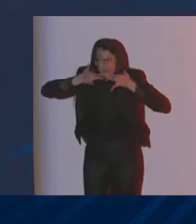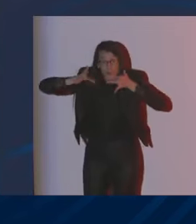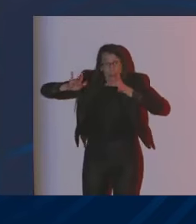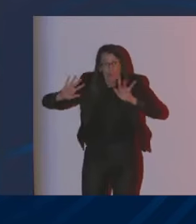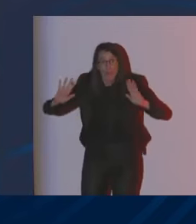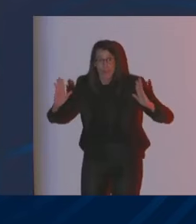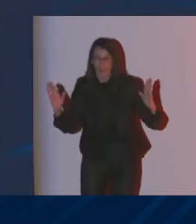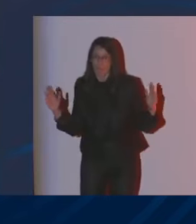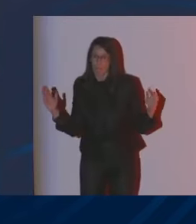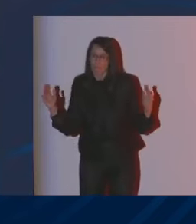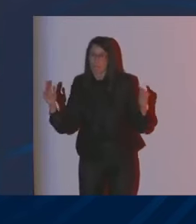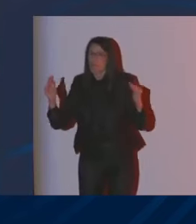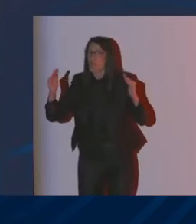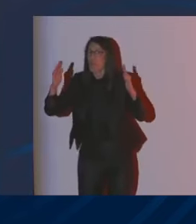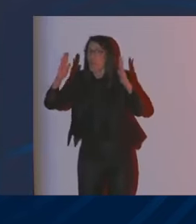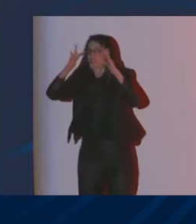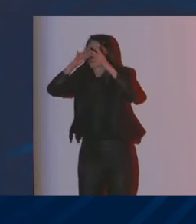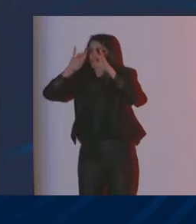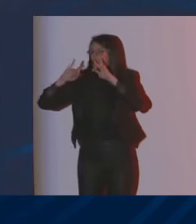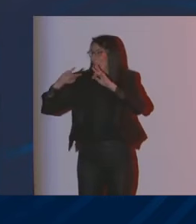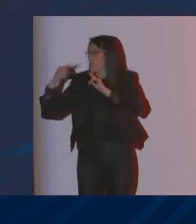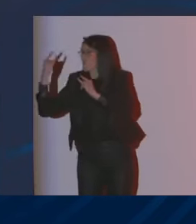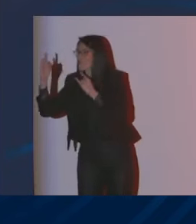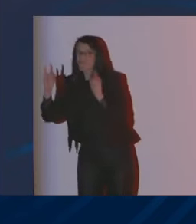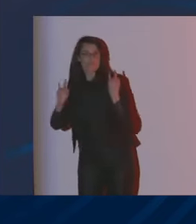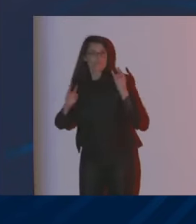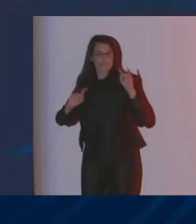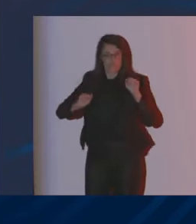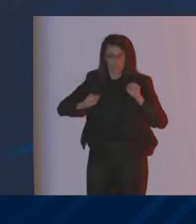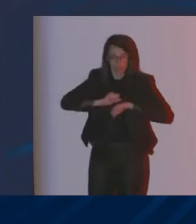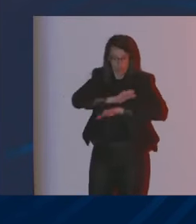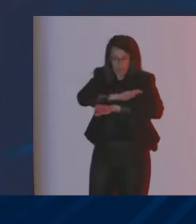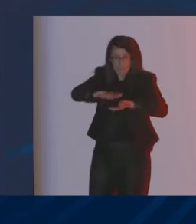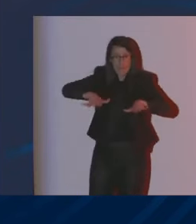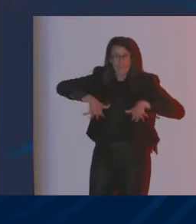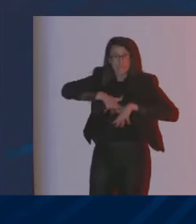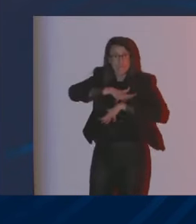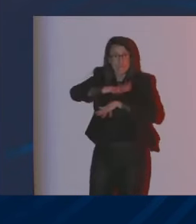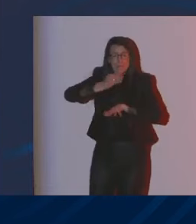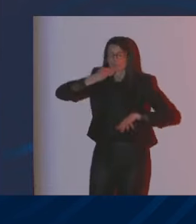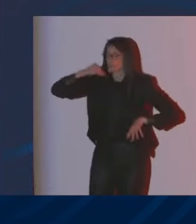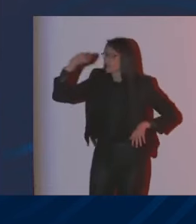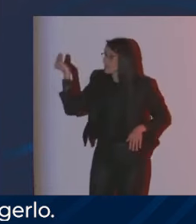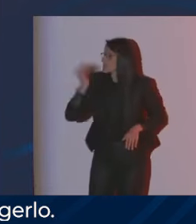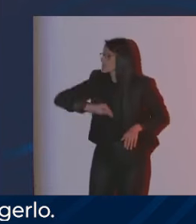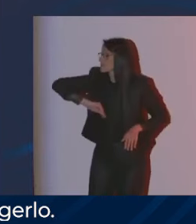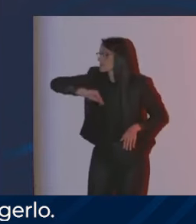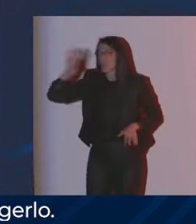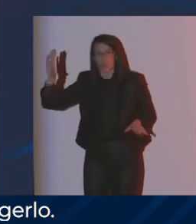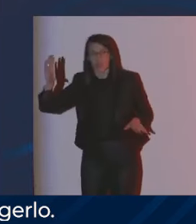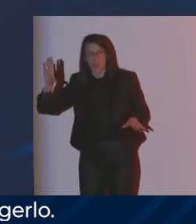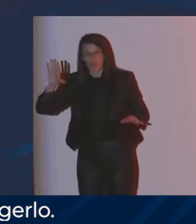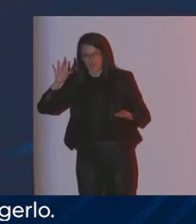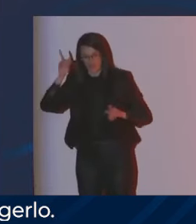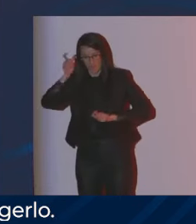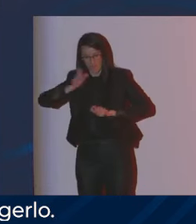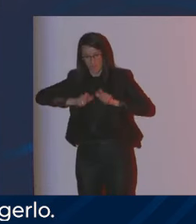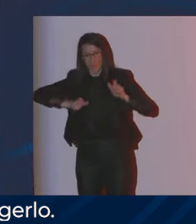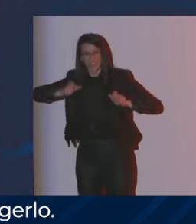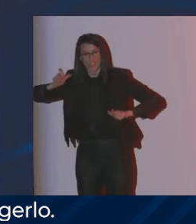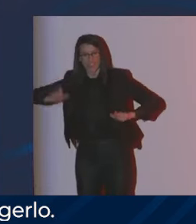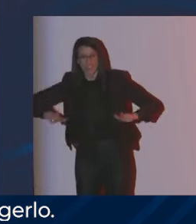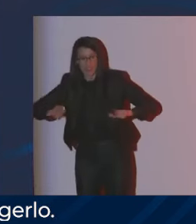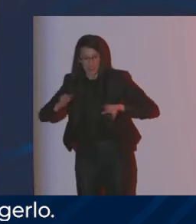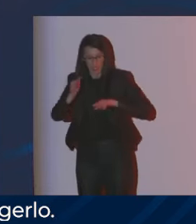unas montañas, con unos bosques y unas playas estupendas. Sus habitantes se dedican a